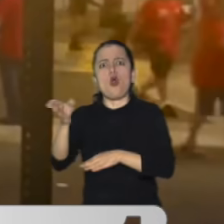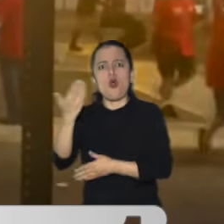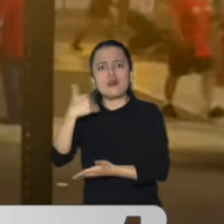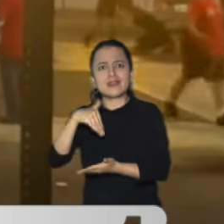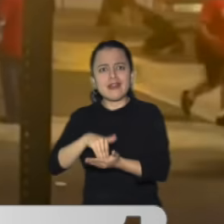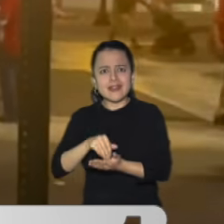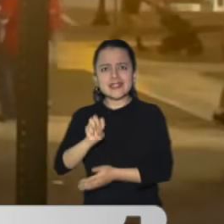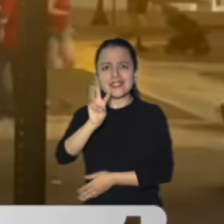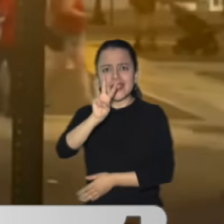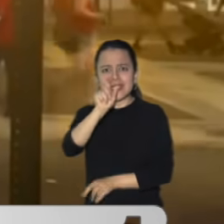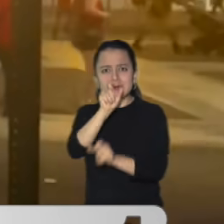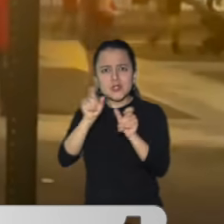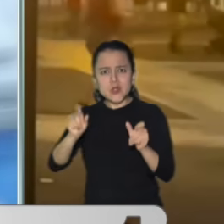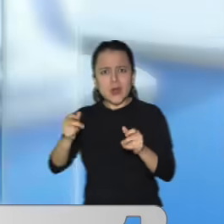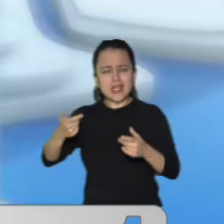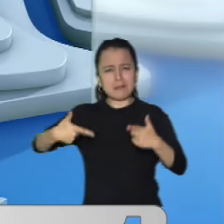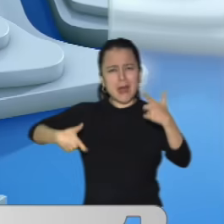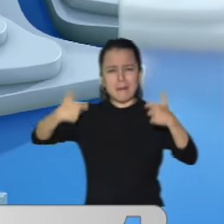un juego de béisbol.